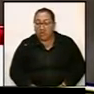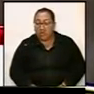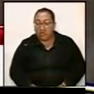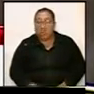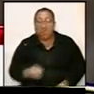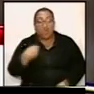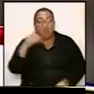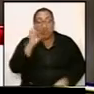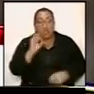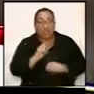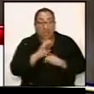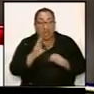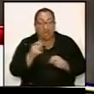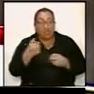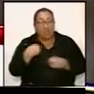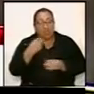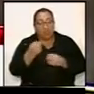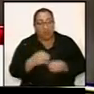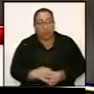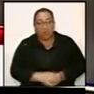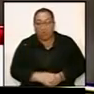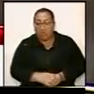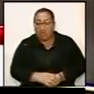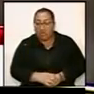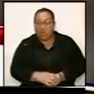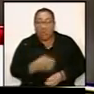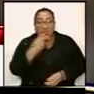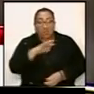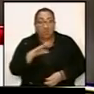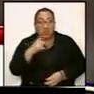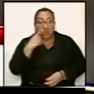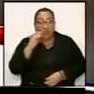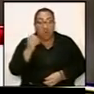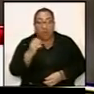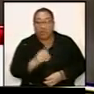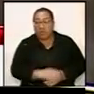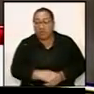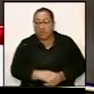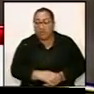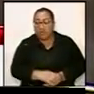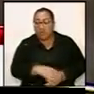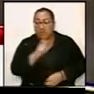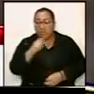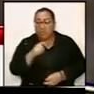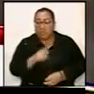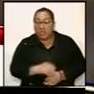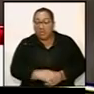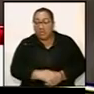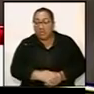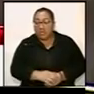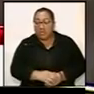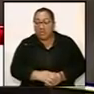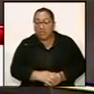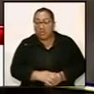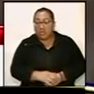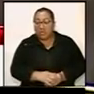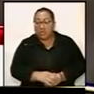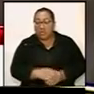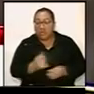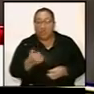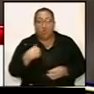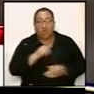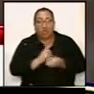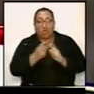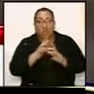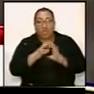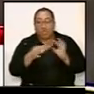las cifras claras. Tenemos presupuesto que nuestros niños y nuestros jóvenes requieren, que hoy nosotros podamos